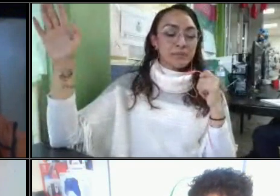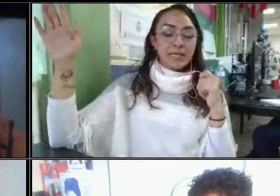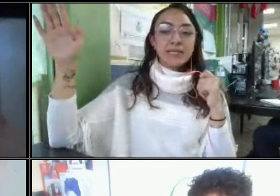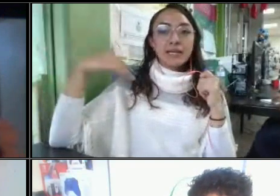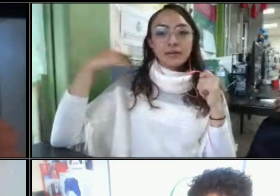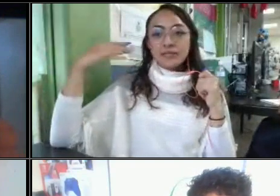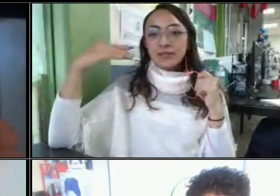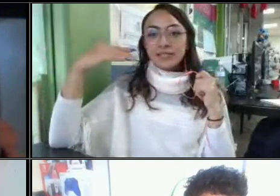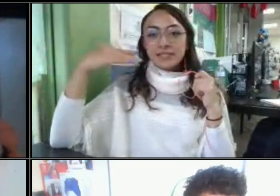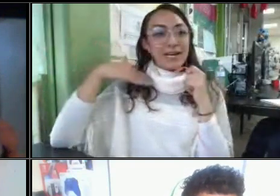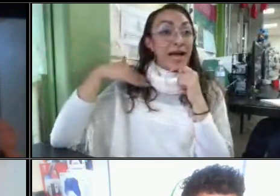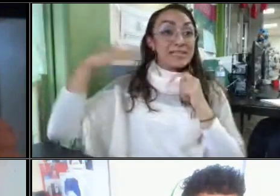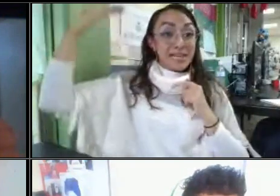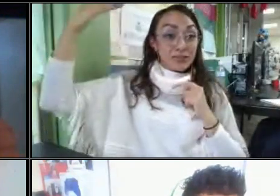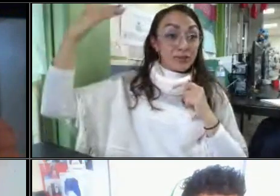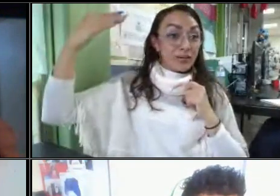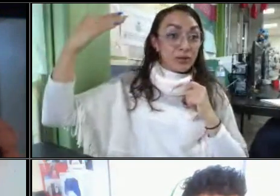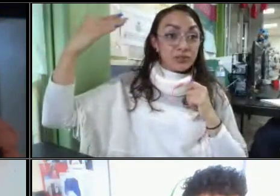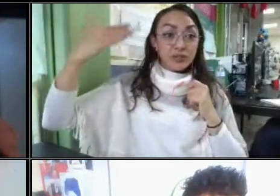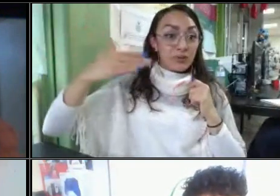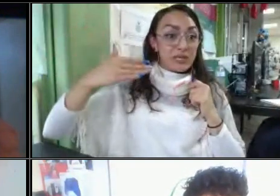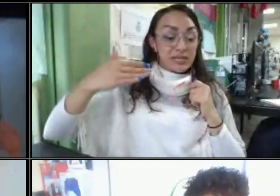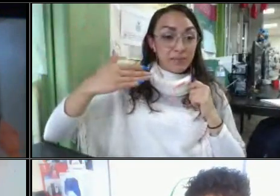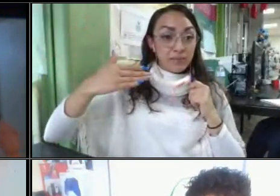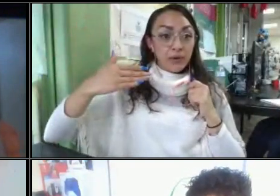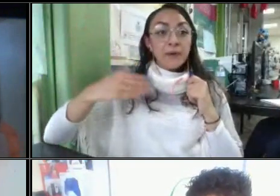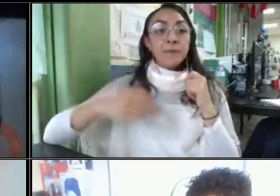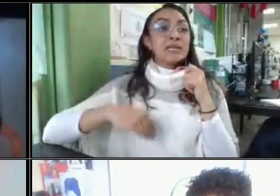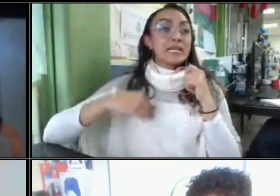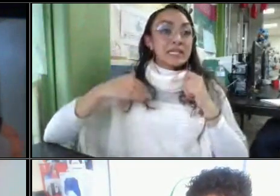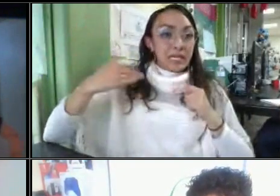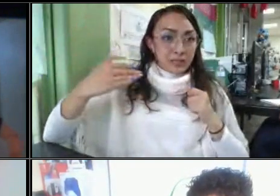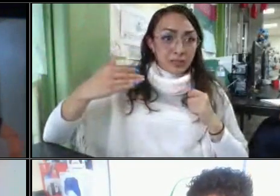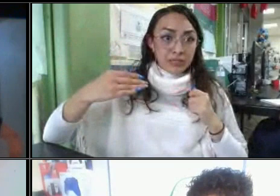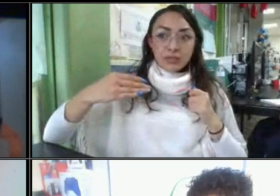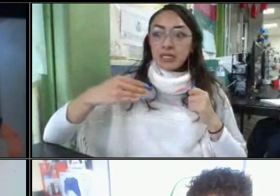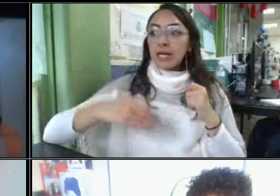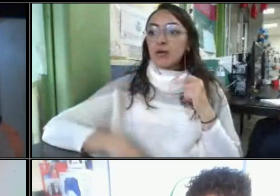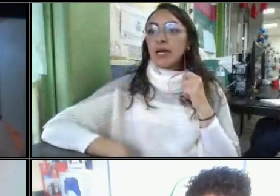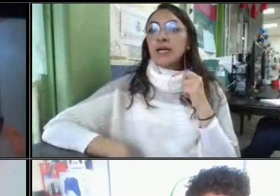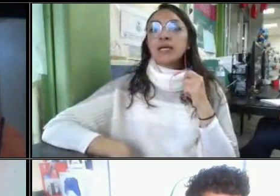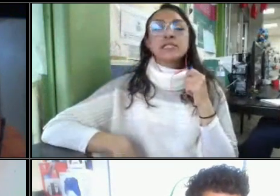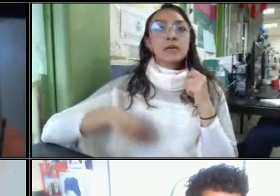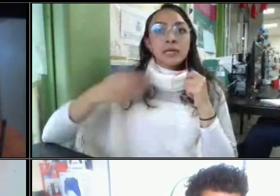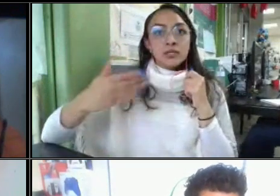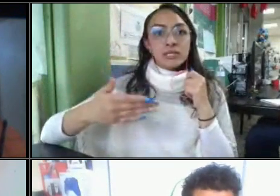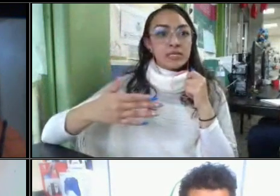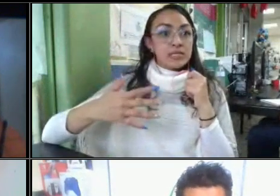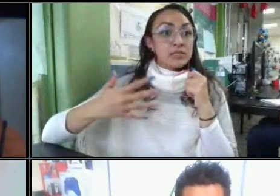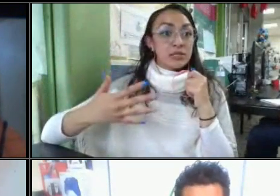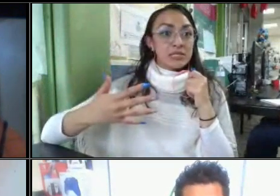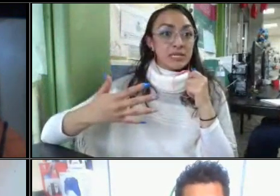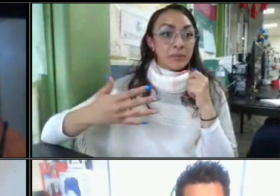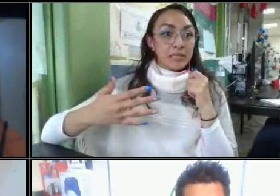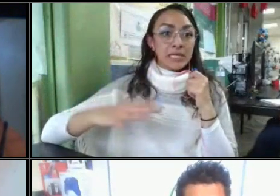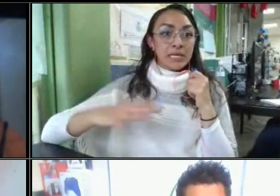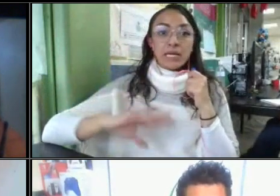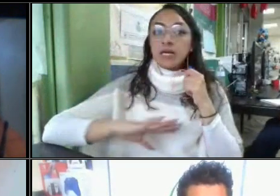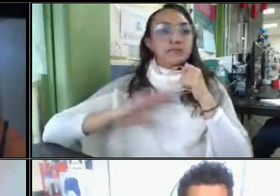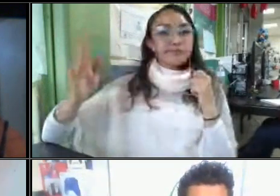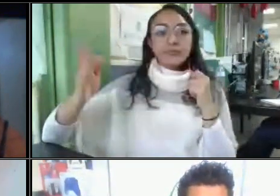menos también en la cuestión de estar alzando la voz todo el tiempo, gritando dentro del aula, llamándoles la atención de